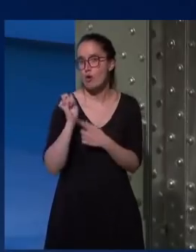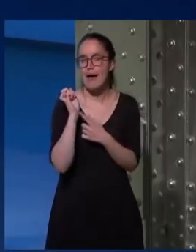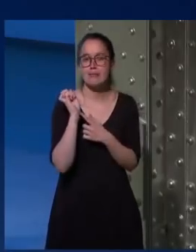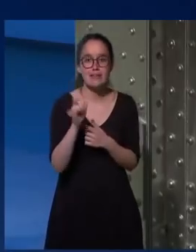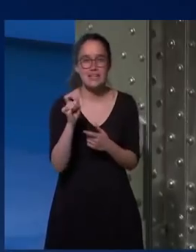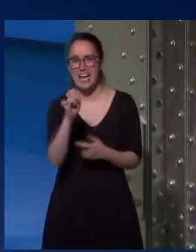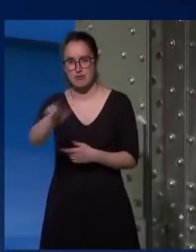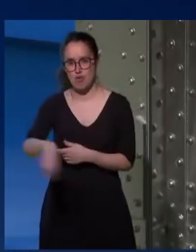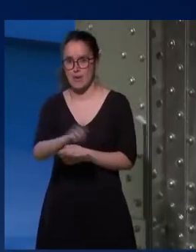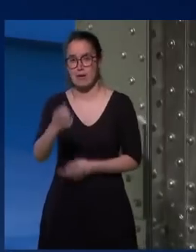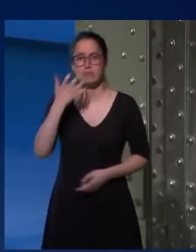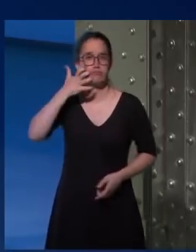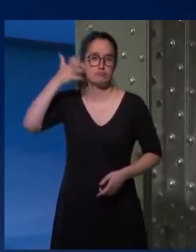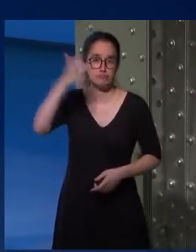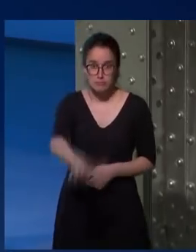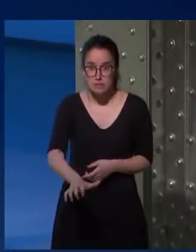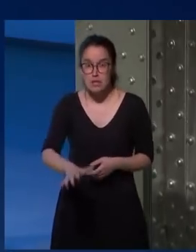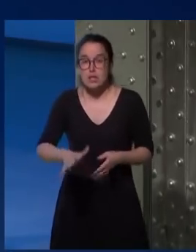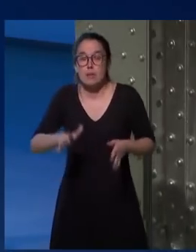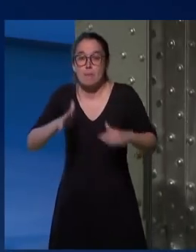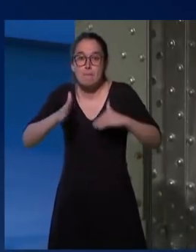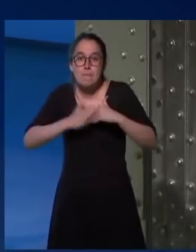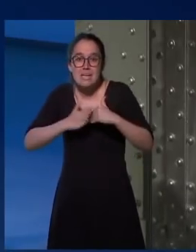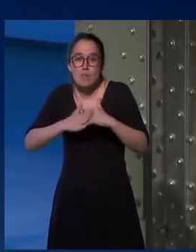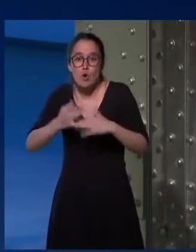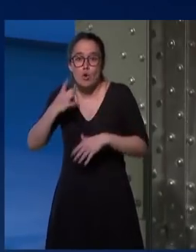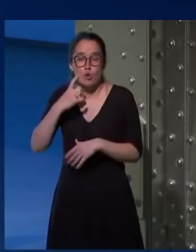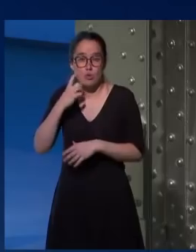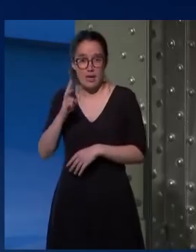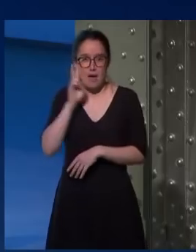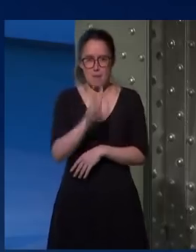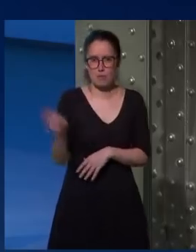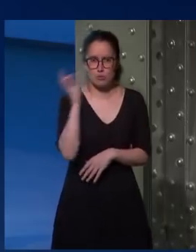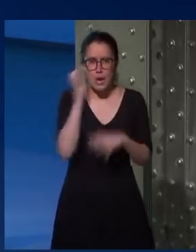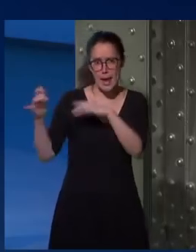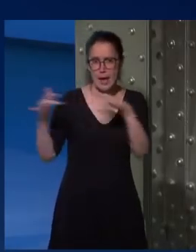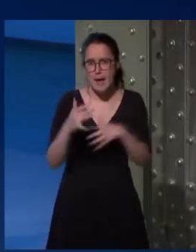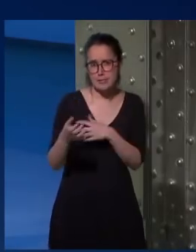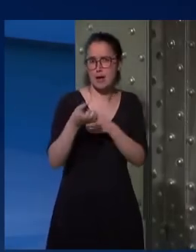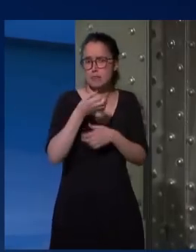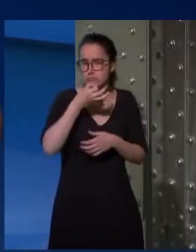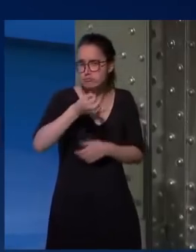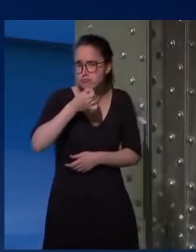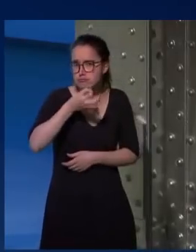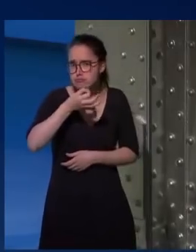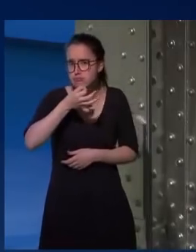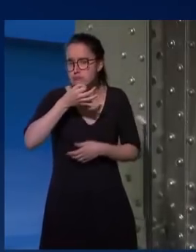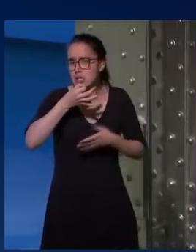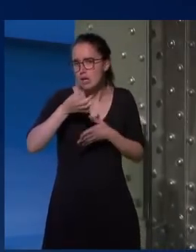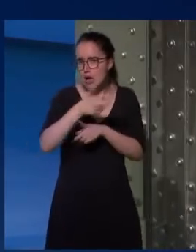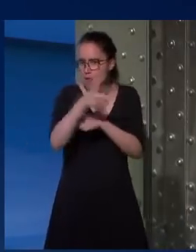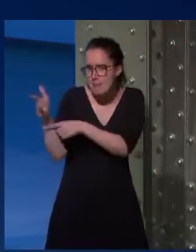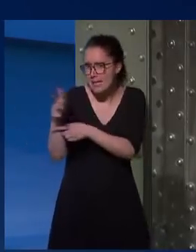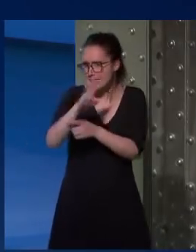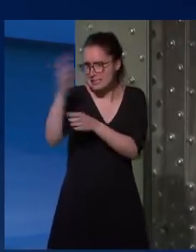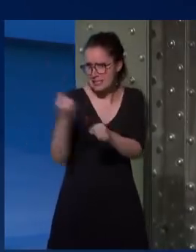tanta, ¿no? Que no son muy usuales, o por lo menos estamos acostumbrados a ver a mujeres a pie de campo informando, no solo cargando trípodes, sino